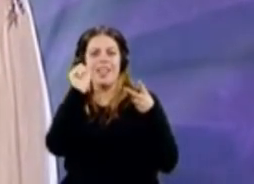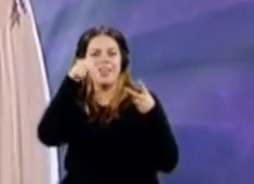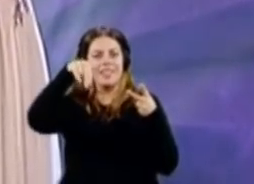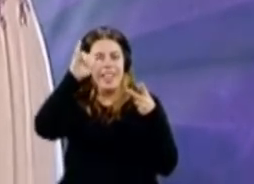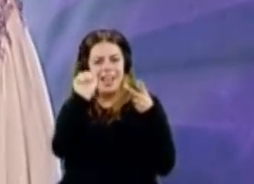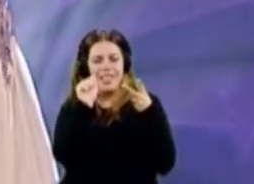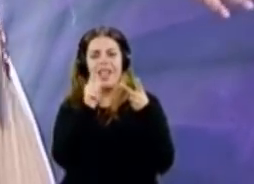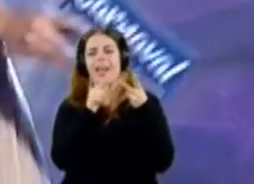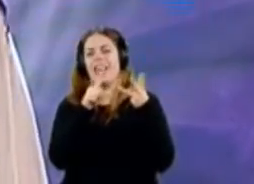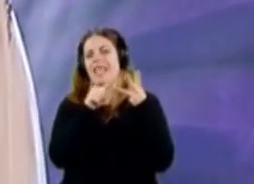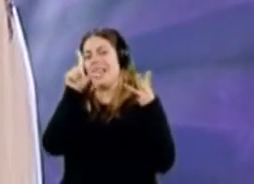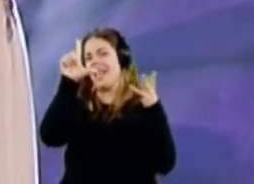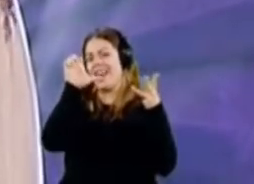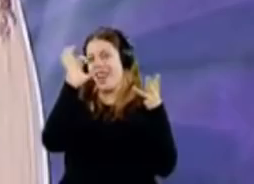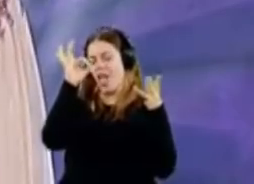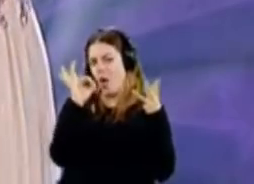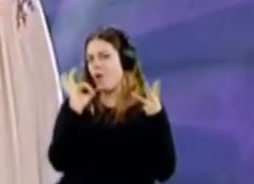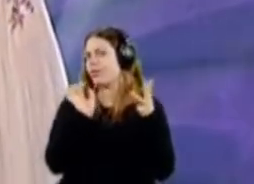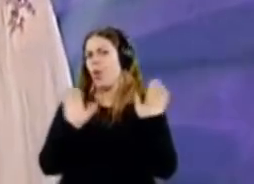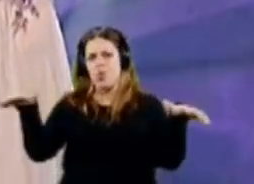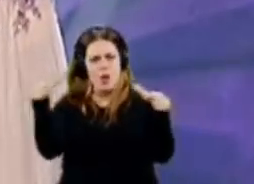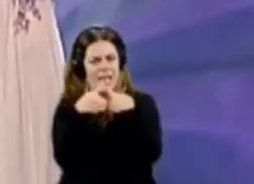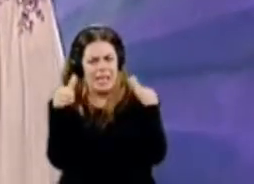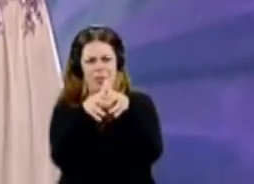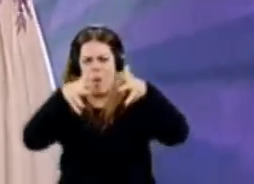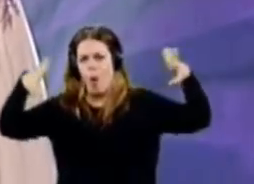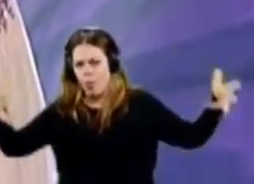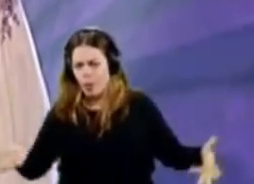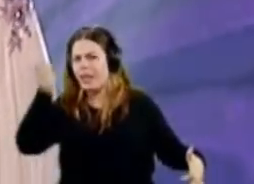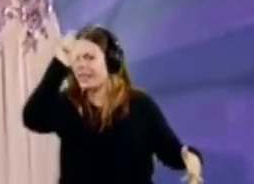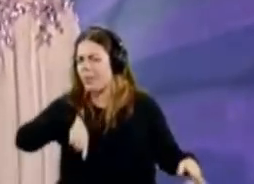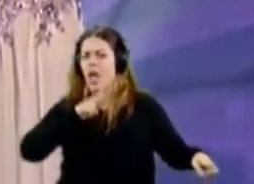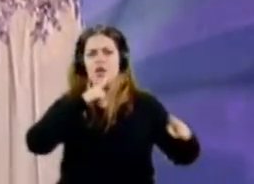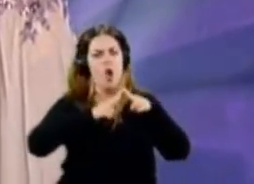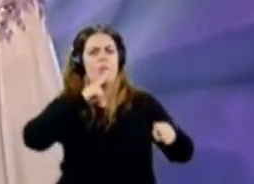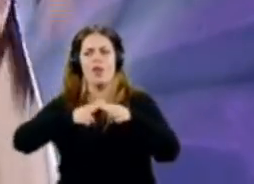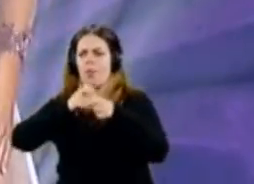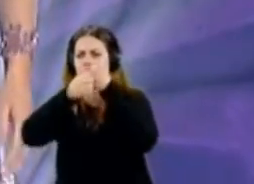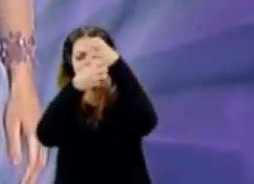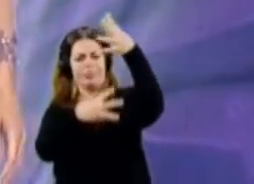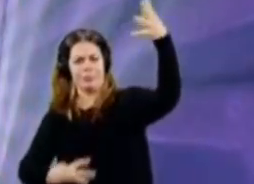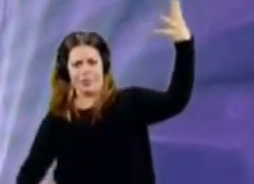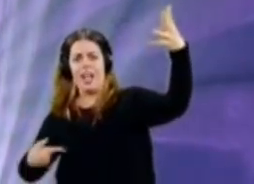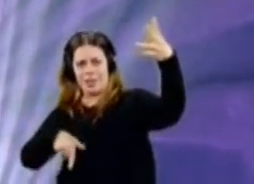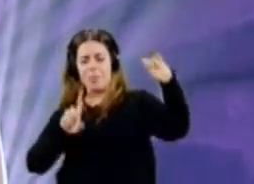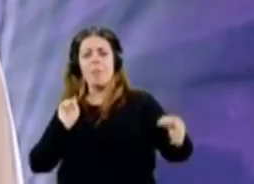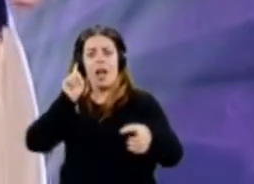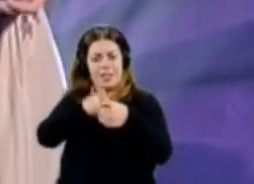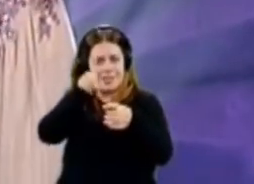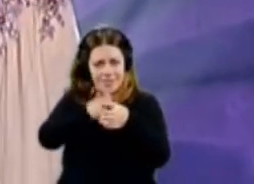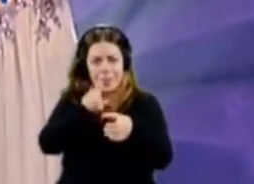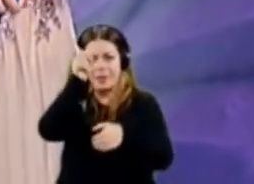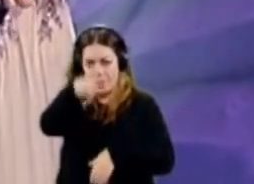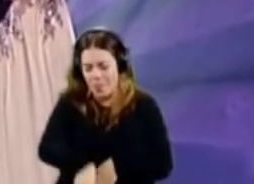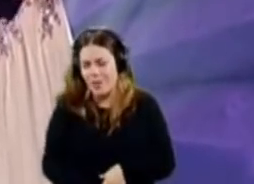Rodríguez Figueroa. Todo ese equipo. Todo y un equipo. Muchos nombres más que no he dicho han participado en esto, ¿eh? Me he quedado. Hombre, hay mucho talento y mucha gente detrás. Vamos ya